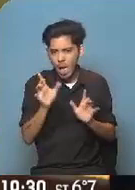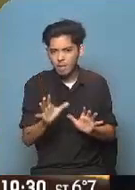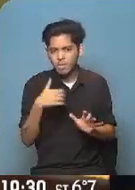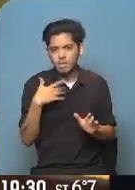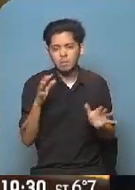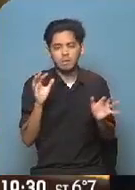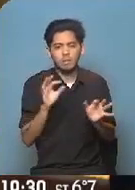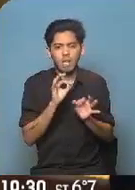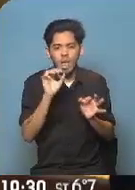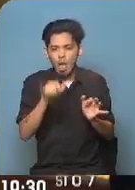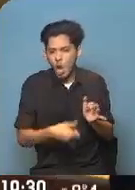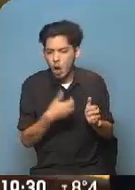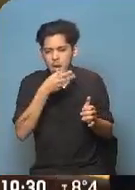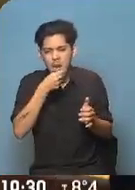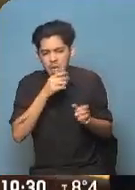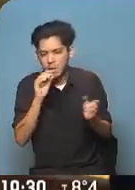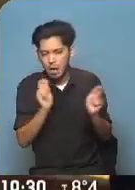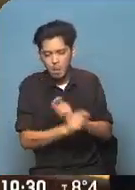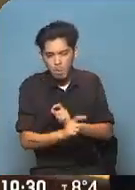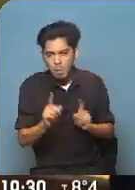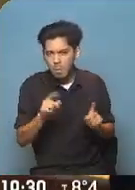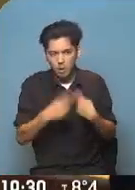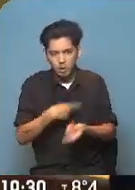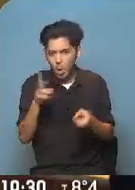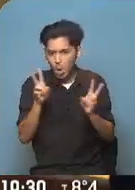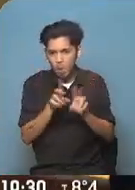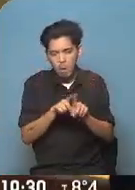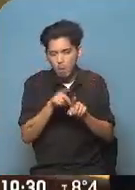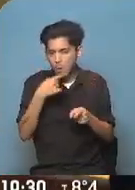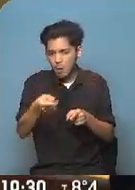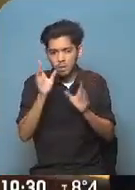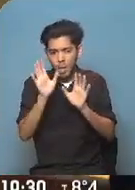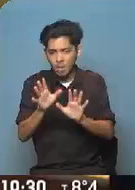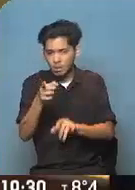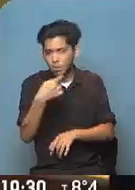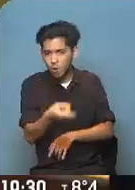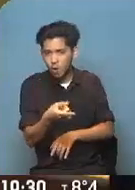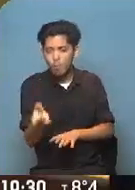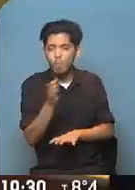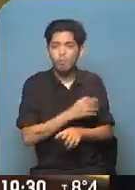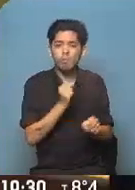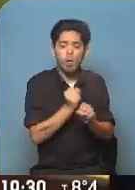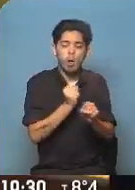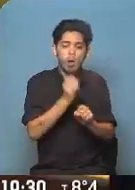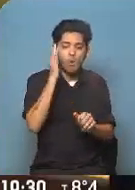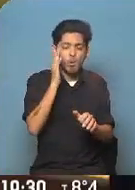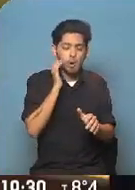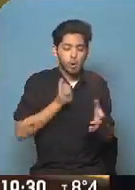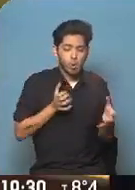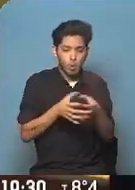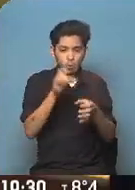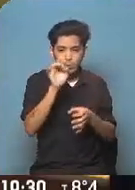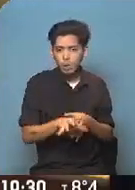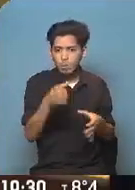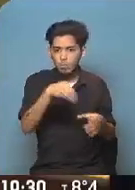una sola coma en ese sentido todo lo contrario por lo tanto la tarea de por parte de la fuerza armada seguridad interior solamente puede caber